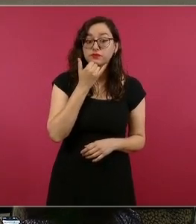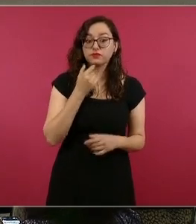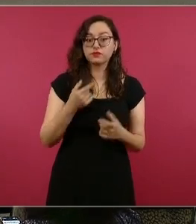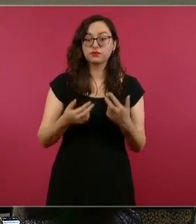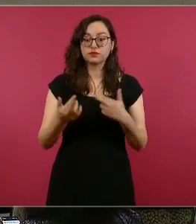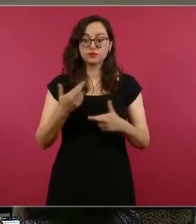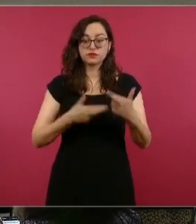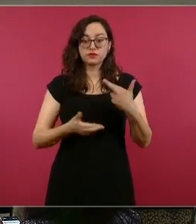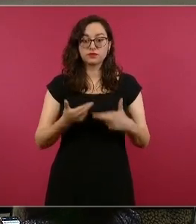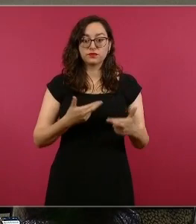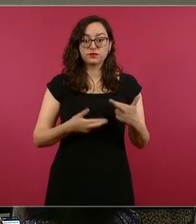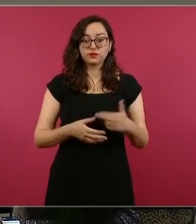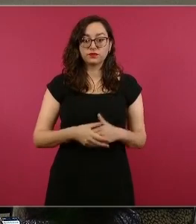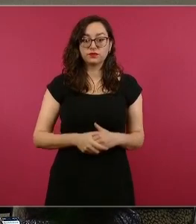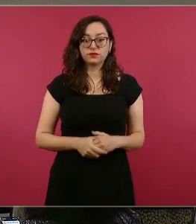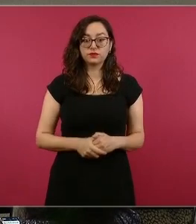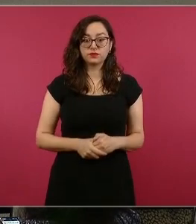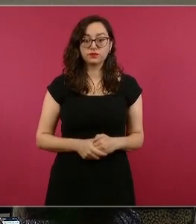Regrésate.